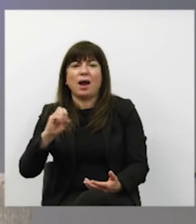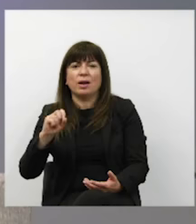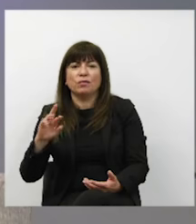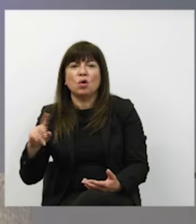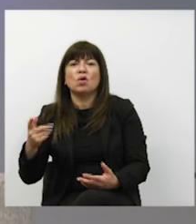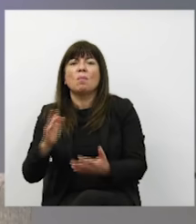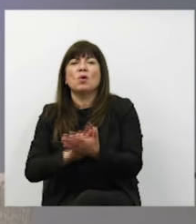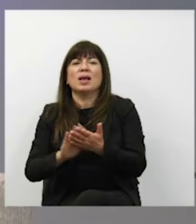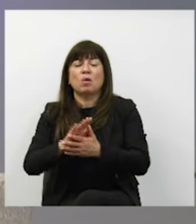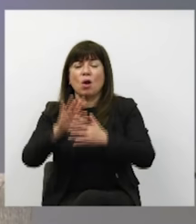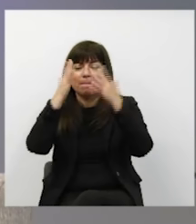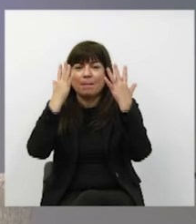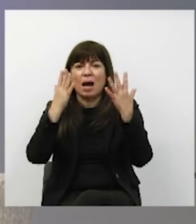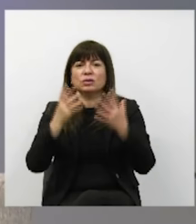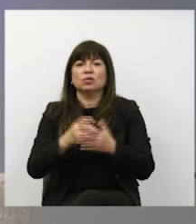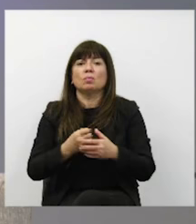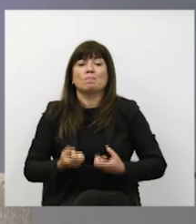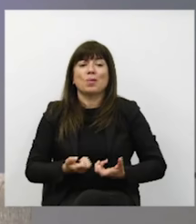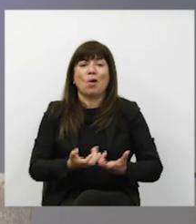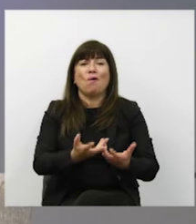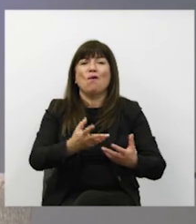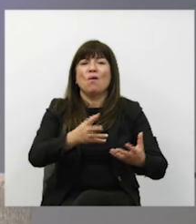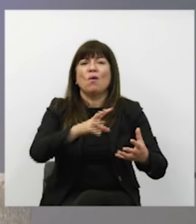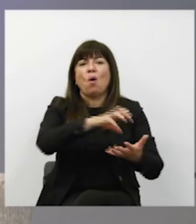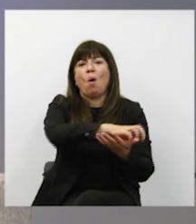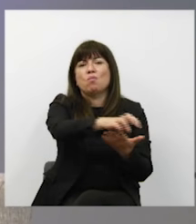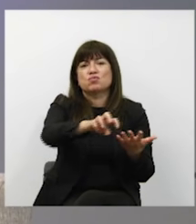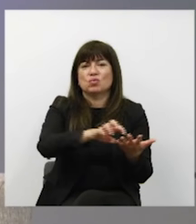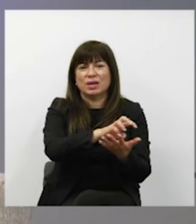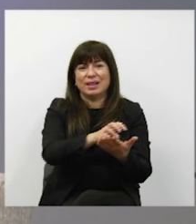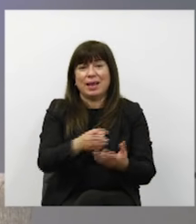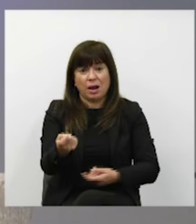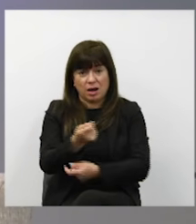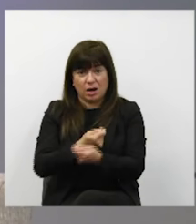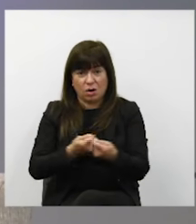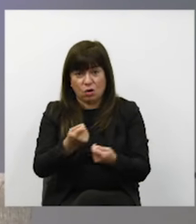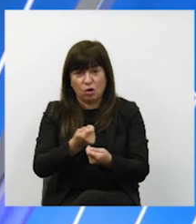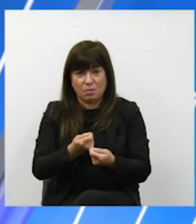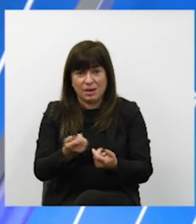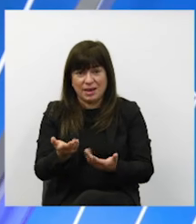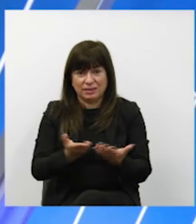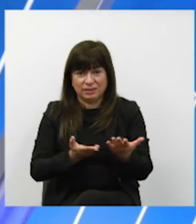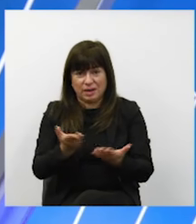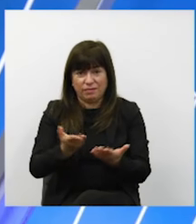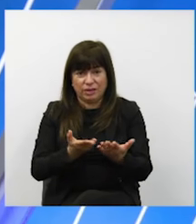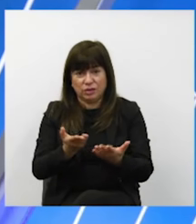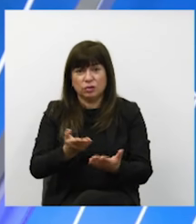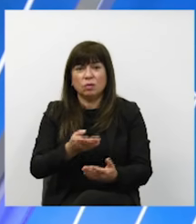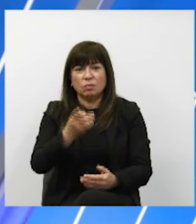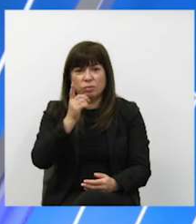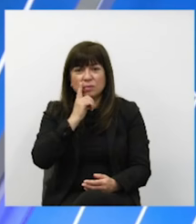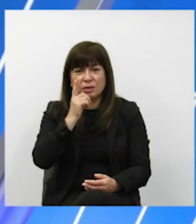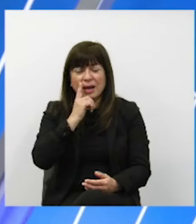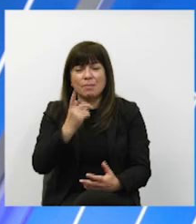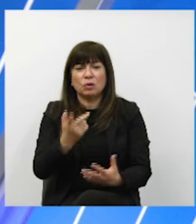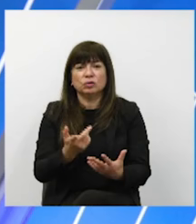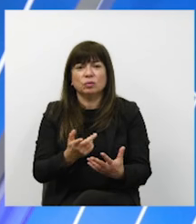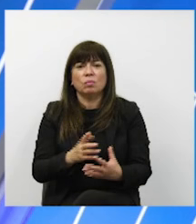el impacto que generan las comunidades. Entonces, yo creo que en la economía de servicios, en torno a nuestras principales industrias exportadoras, tenemos una gran